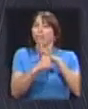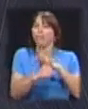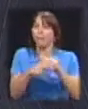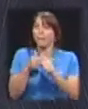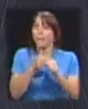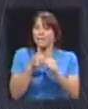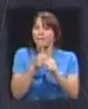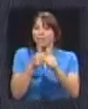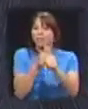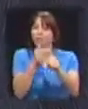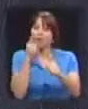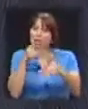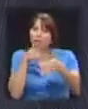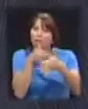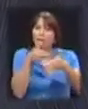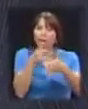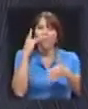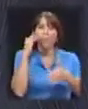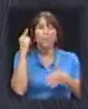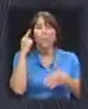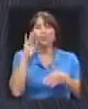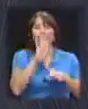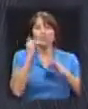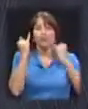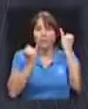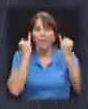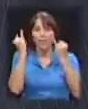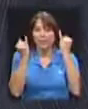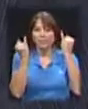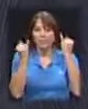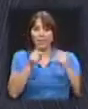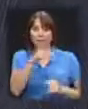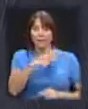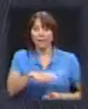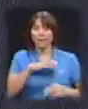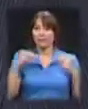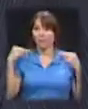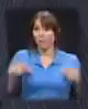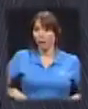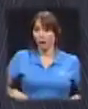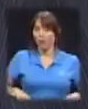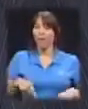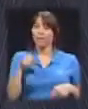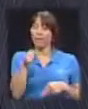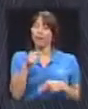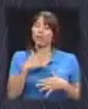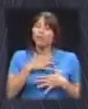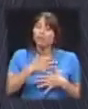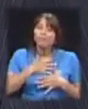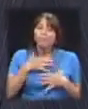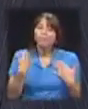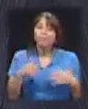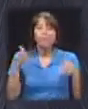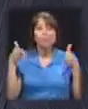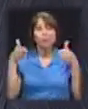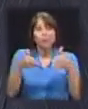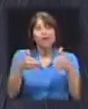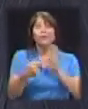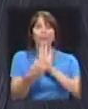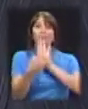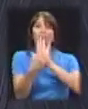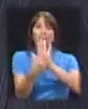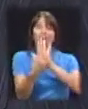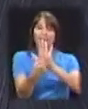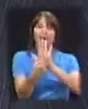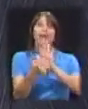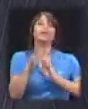Y bueno, ese rasgo tan humano que él tenía reflejaba mucho ese pasado que él tuvo en el campo socialista